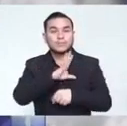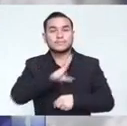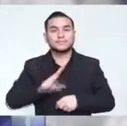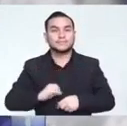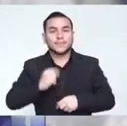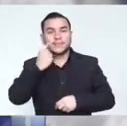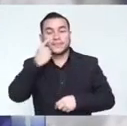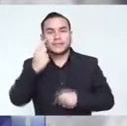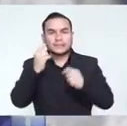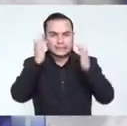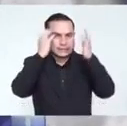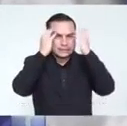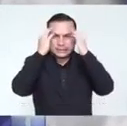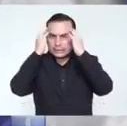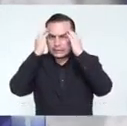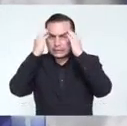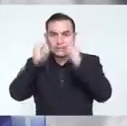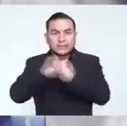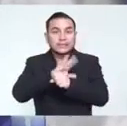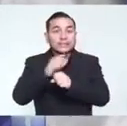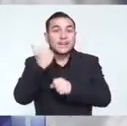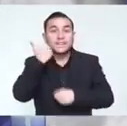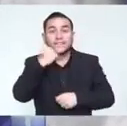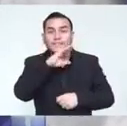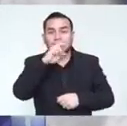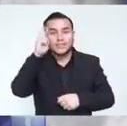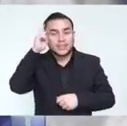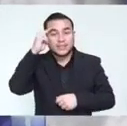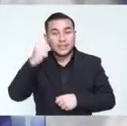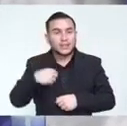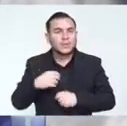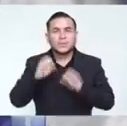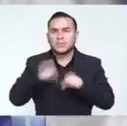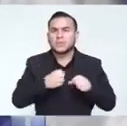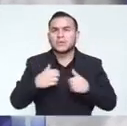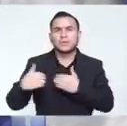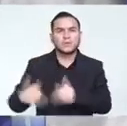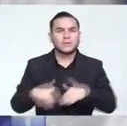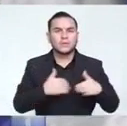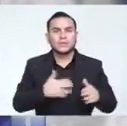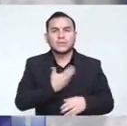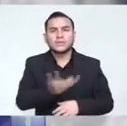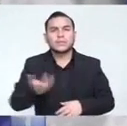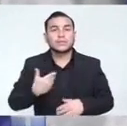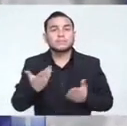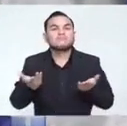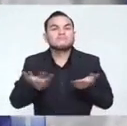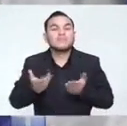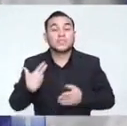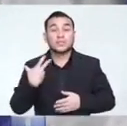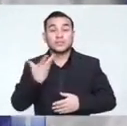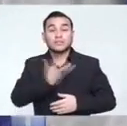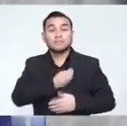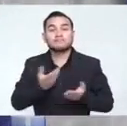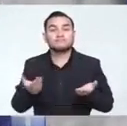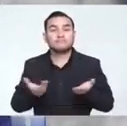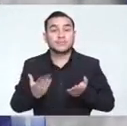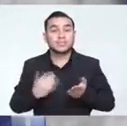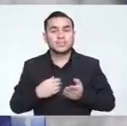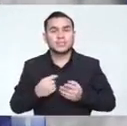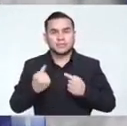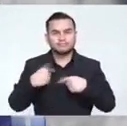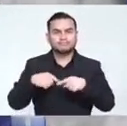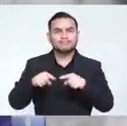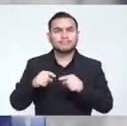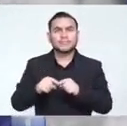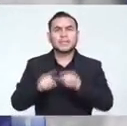está preocupando. Entonces no es tiempo de estar con estos juegos en los que ellos se están empecinando. Nosotros no estamos dispuestos otra vez a